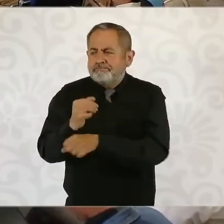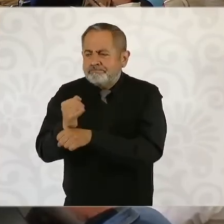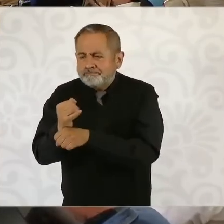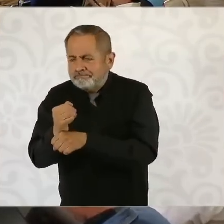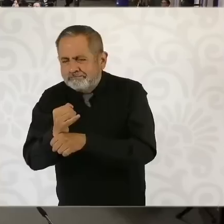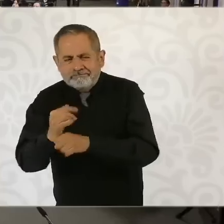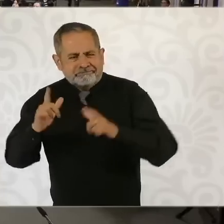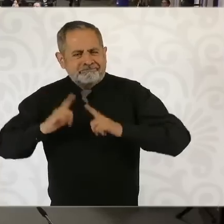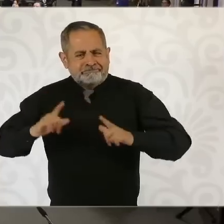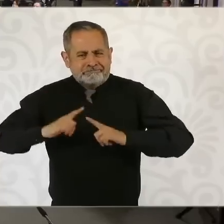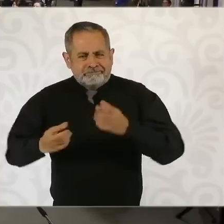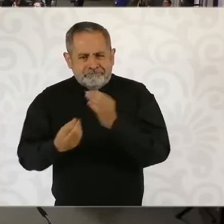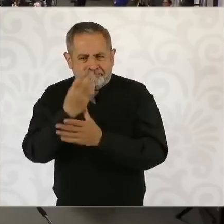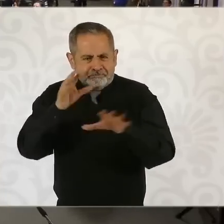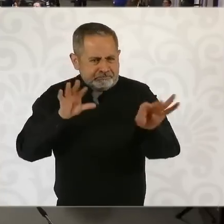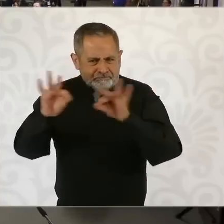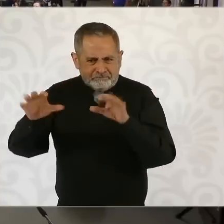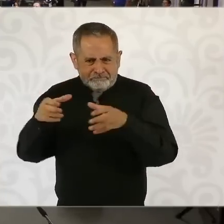investigadores que están seleccionando.